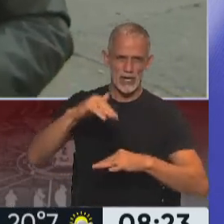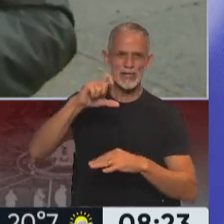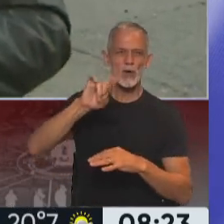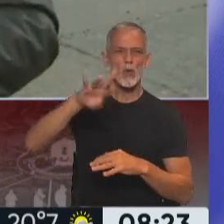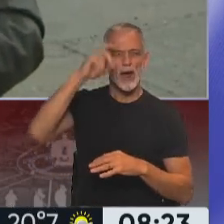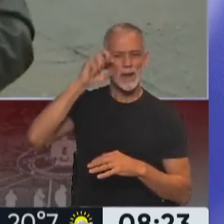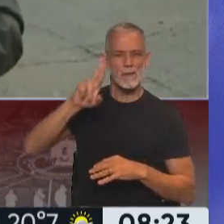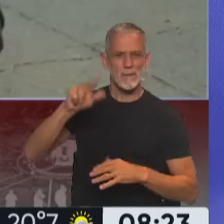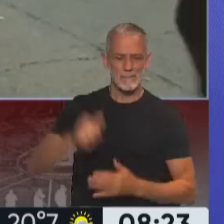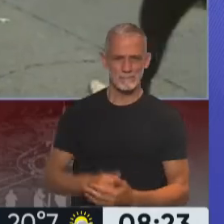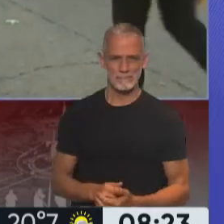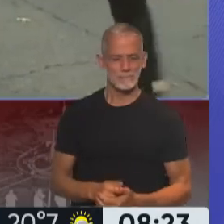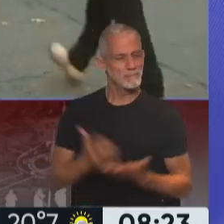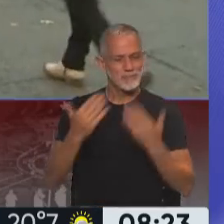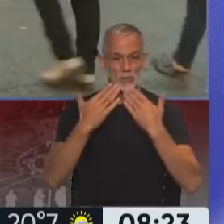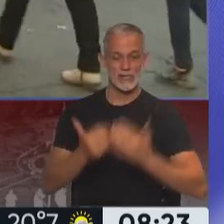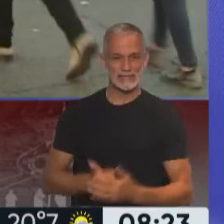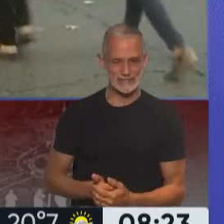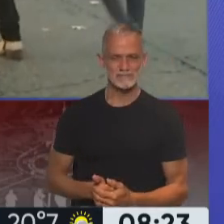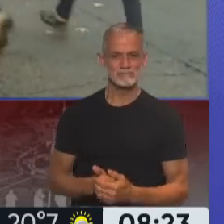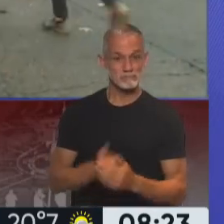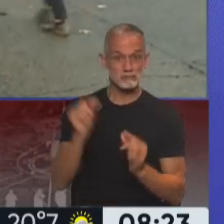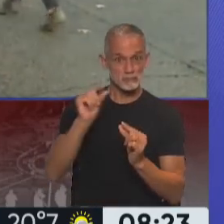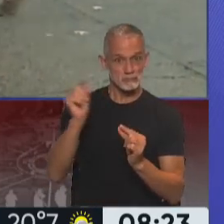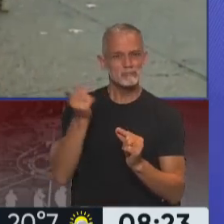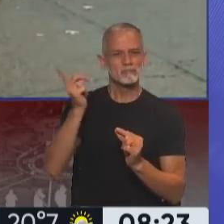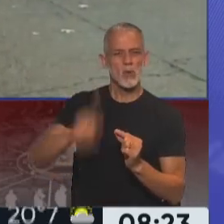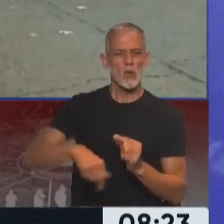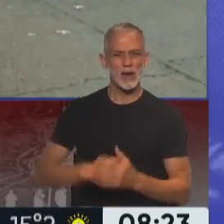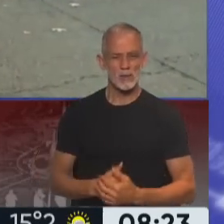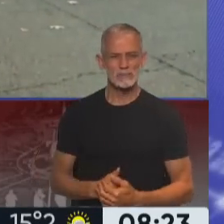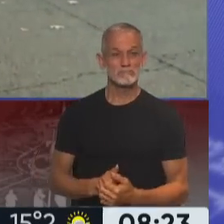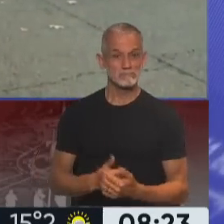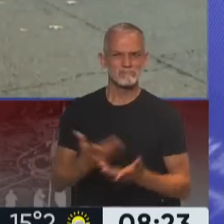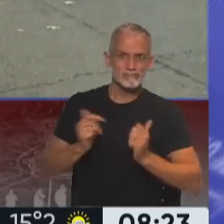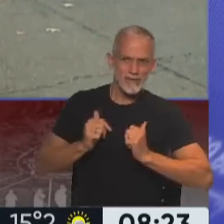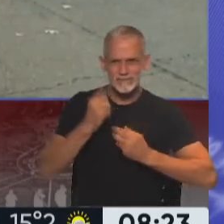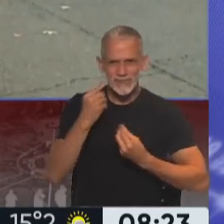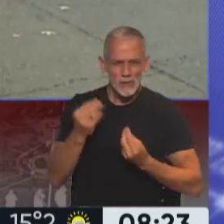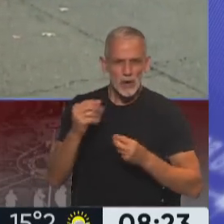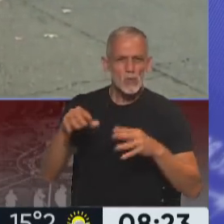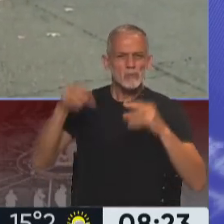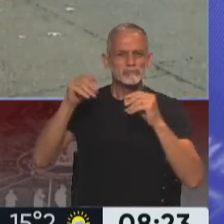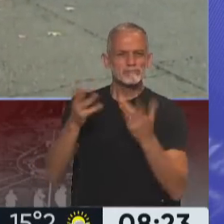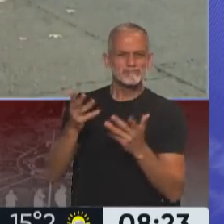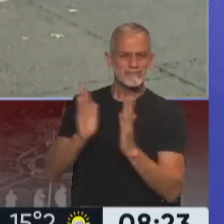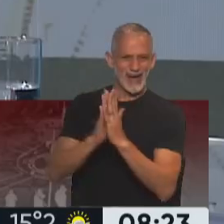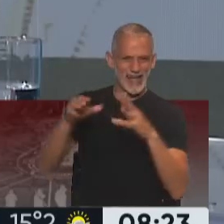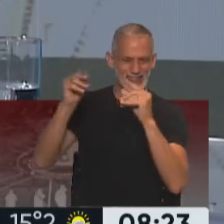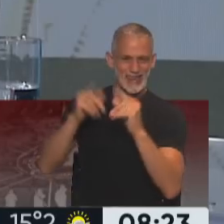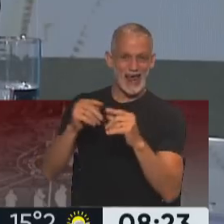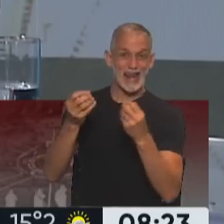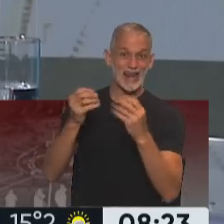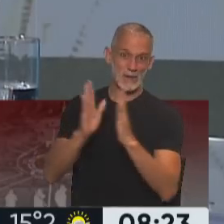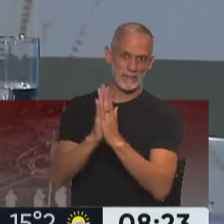Cuerva. Bien, Mariano, volvemos con Mariano en minutos. Claro que La sí. expectativa allá en la catedral por esta misa que comenzará a las 10